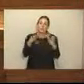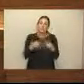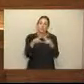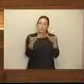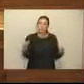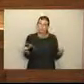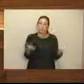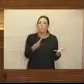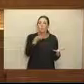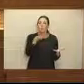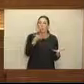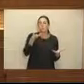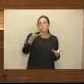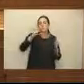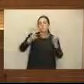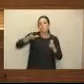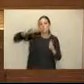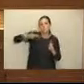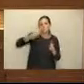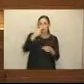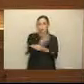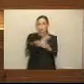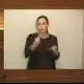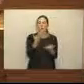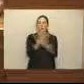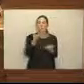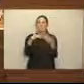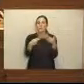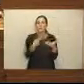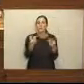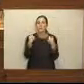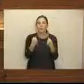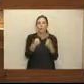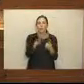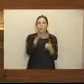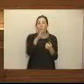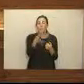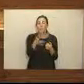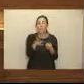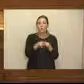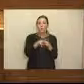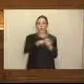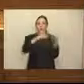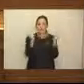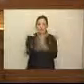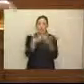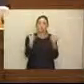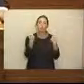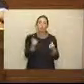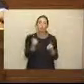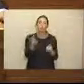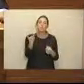pública. Y por eso lo que le pido es transparencia y energía, no solo para efectuar grandes palabras y, en